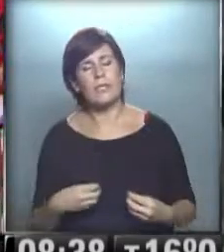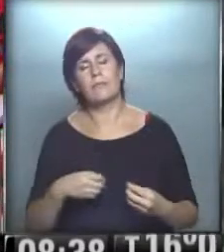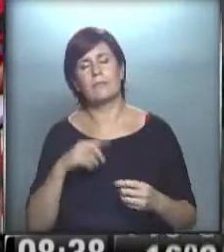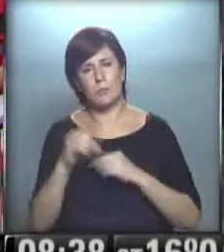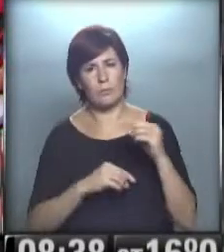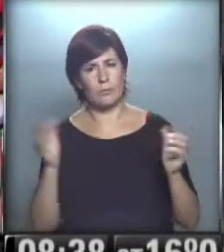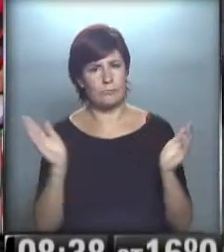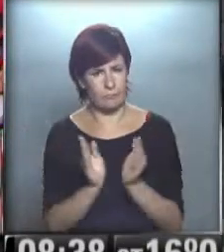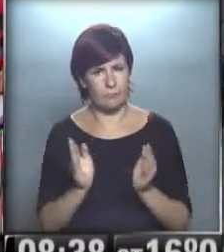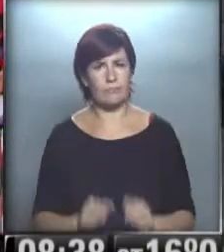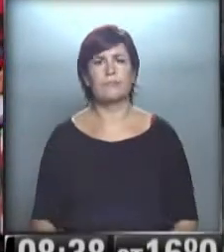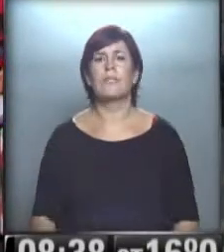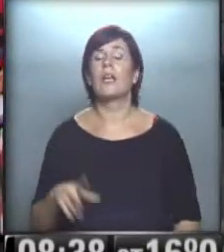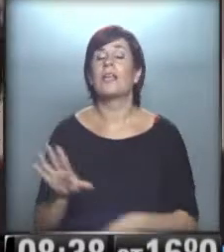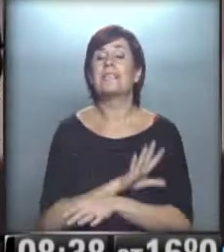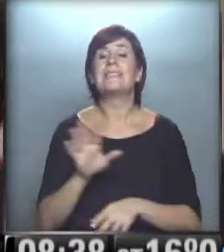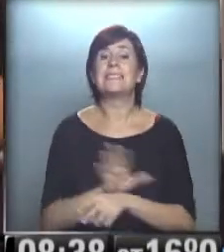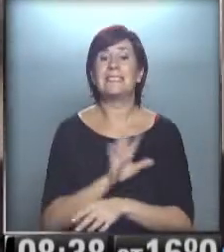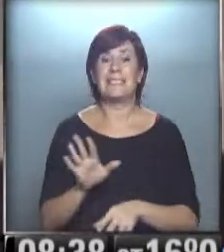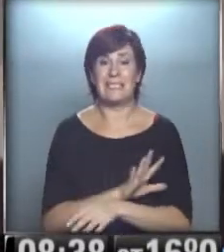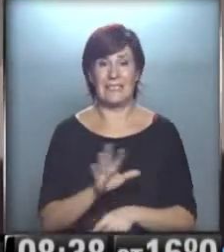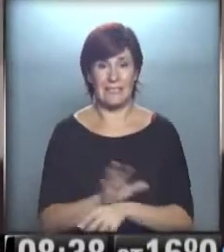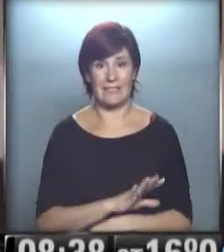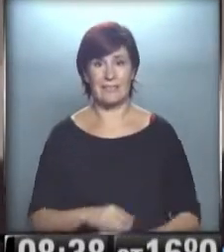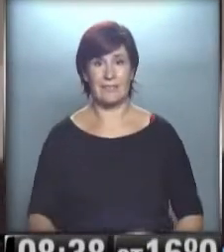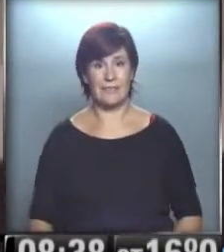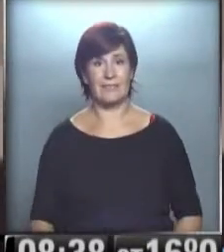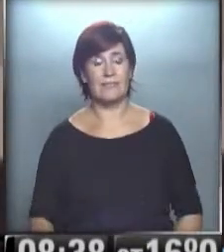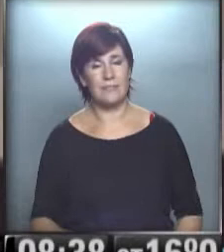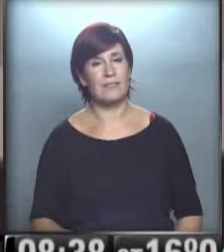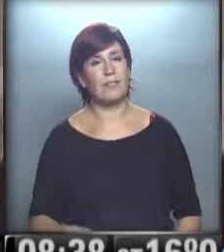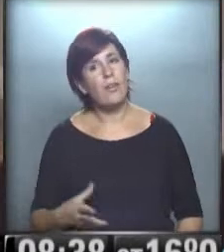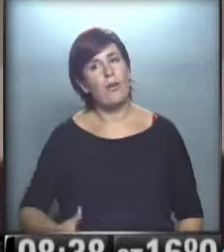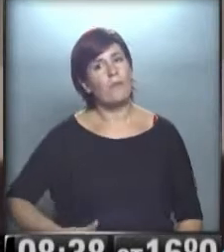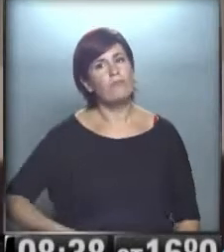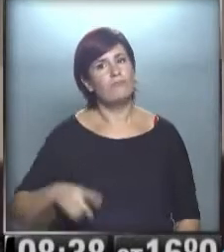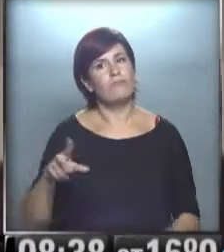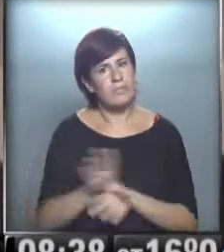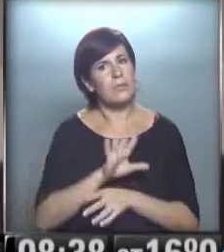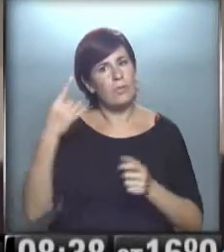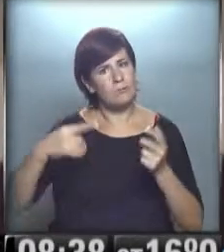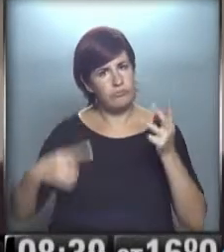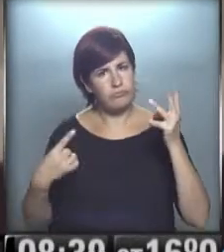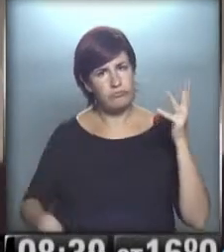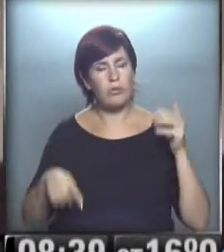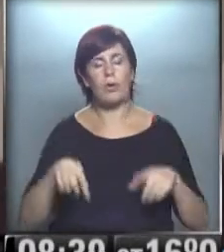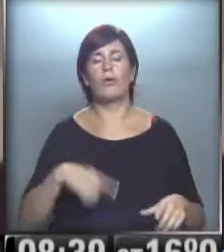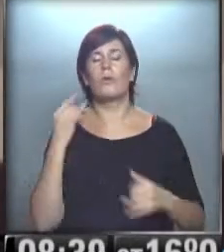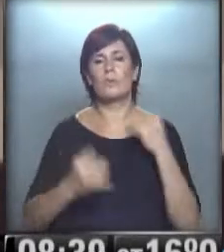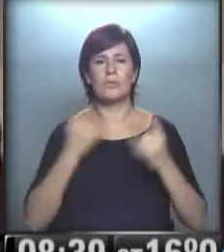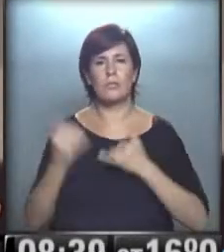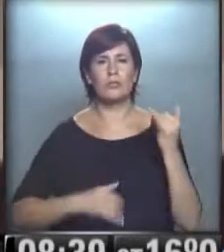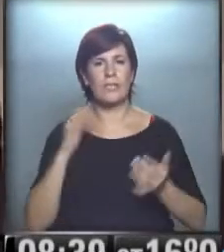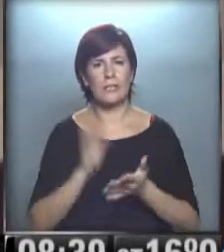Vamos al cine, Ale. Claro que sí, con Gaby. A ver qué tenemos para hoy. Varias veces, Estrenos. varias películas tenemos en este día. Y en este caso vamos a arrancar con una que